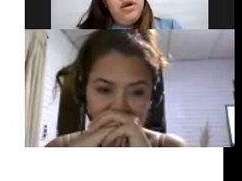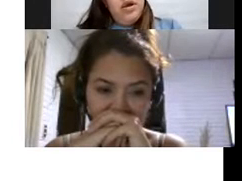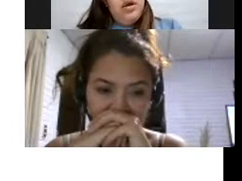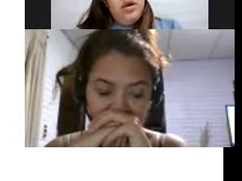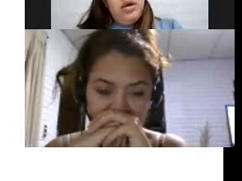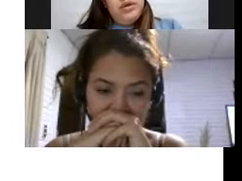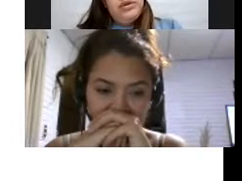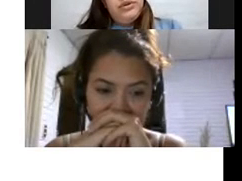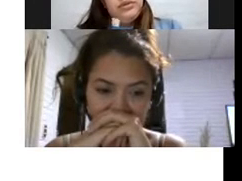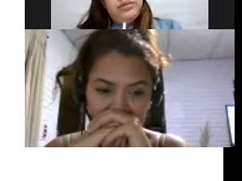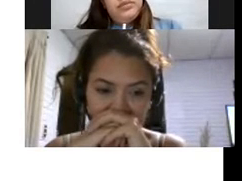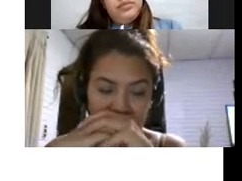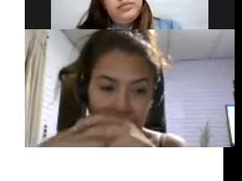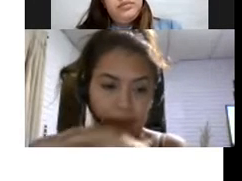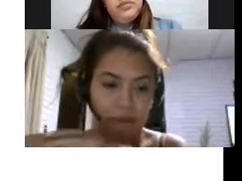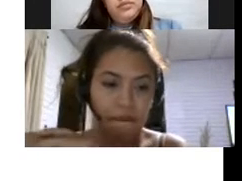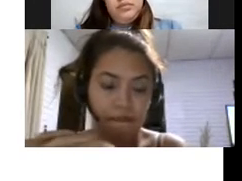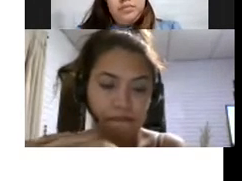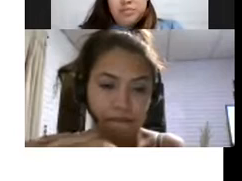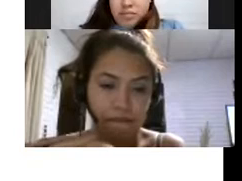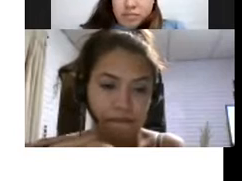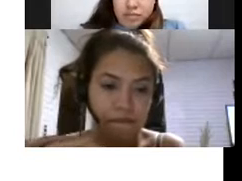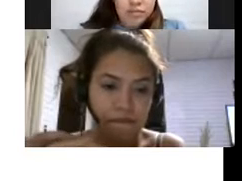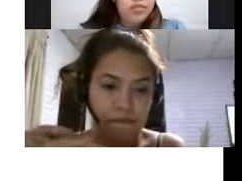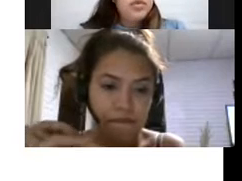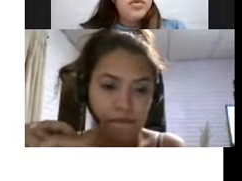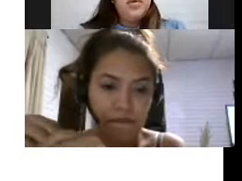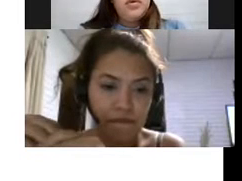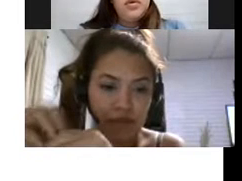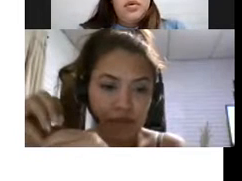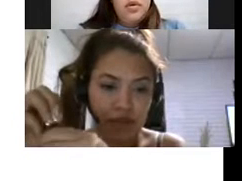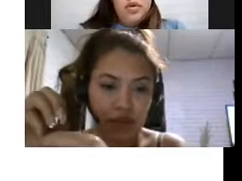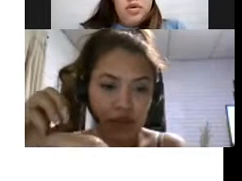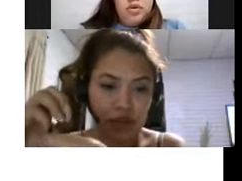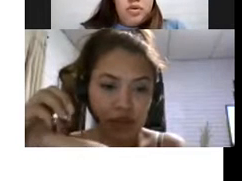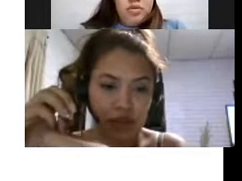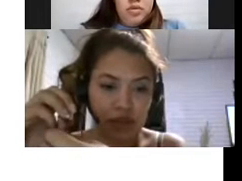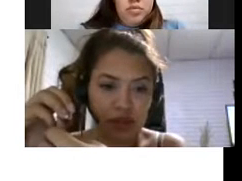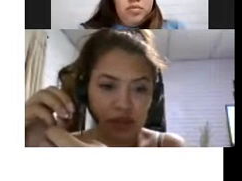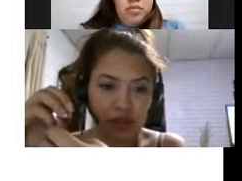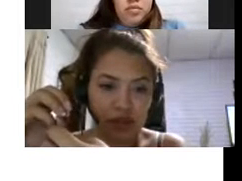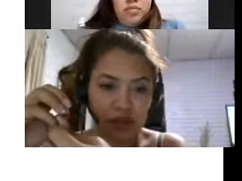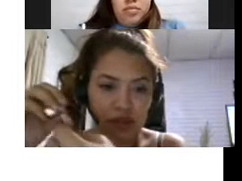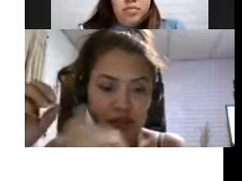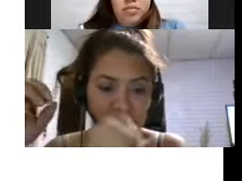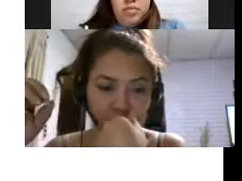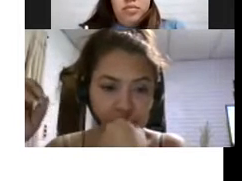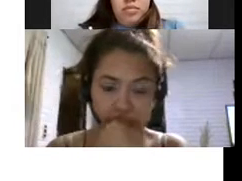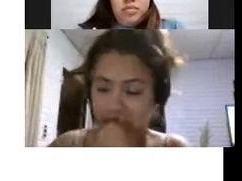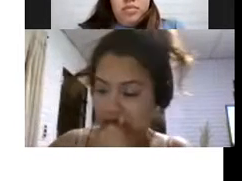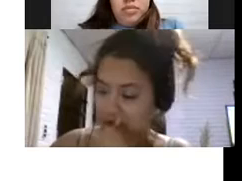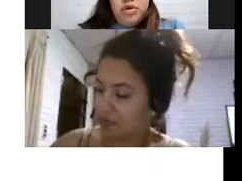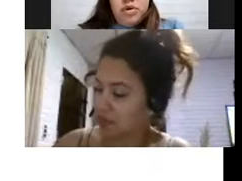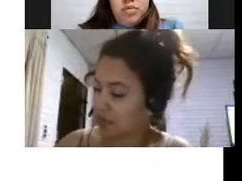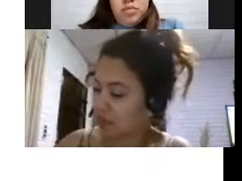his name is. Yeah? Y le digo, his name is Benjamin. Ok, so my es para primera persona.